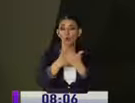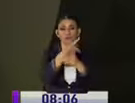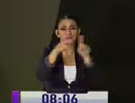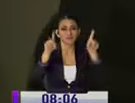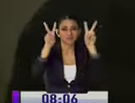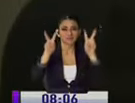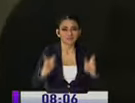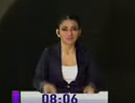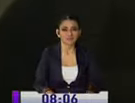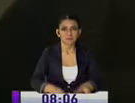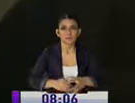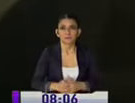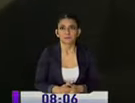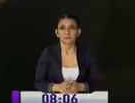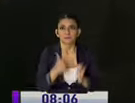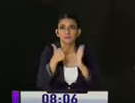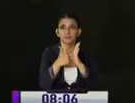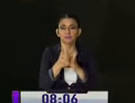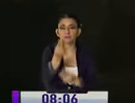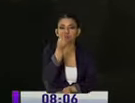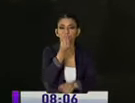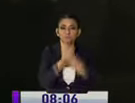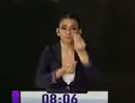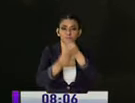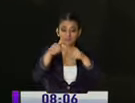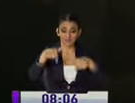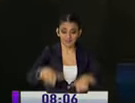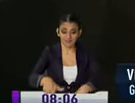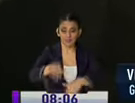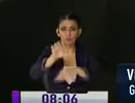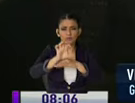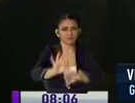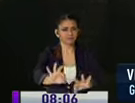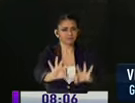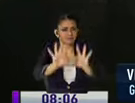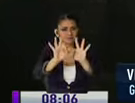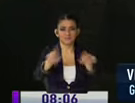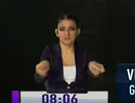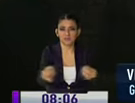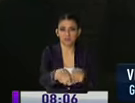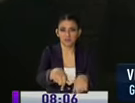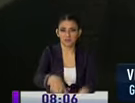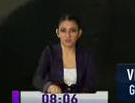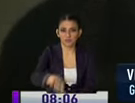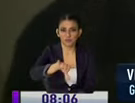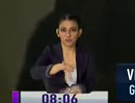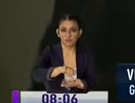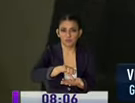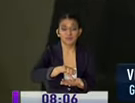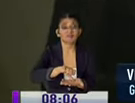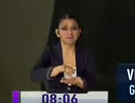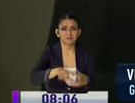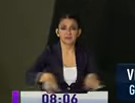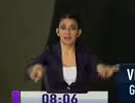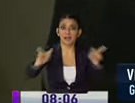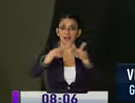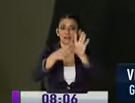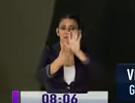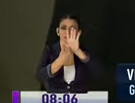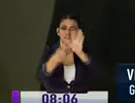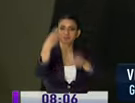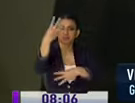gustos. Si nosotros tenemos una oferta gastronómica de primera como la tenemos en la ciudad, la ponemos en valor y la mostramos al